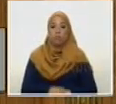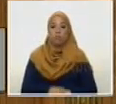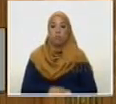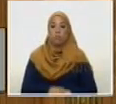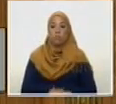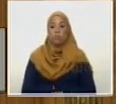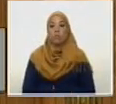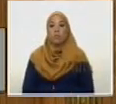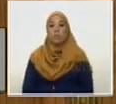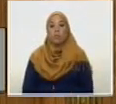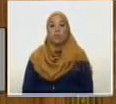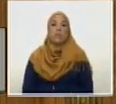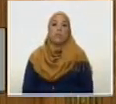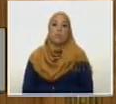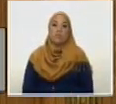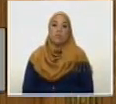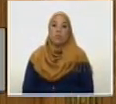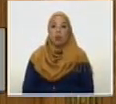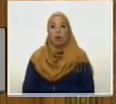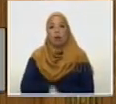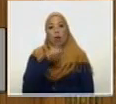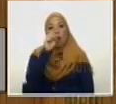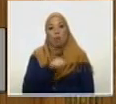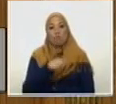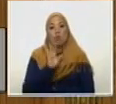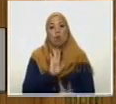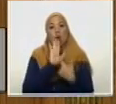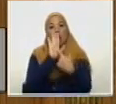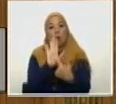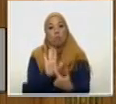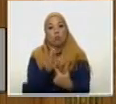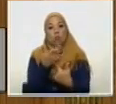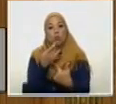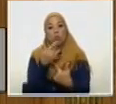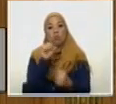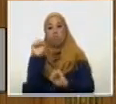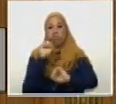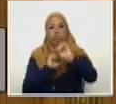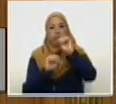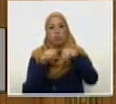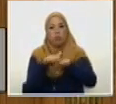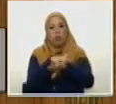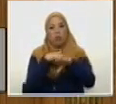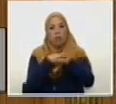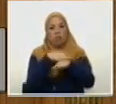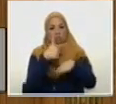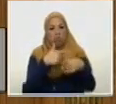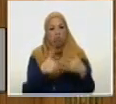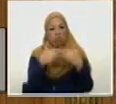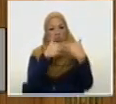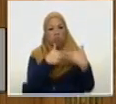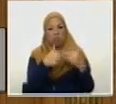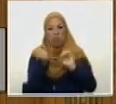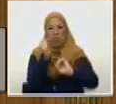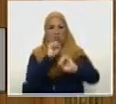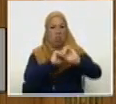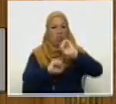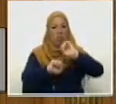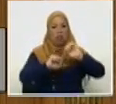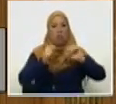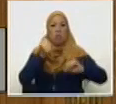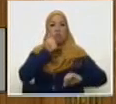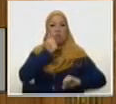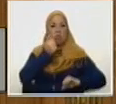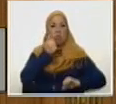además de aprobar y mostrar ese rechazo, esa disposición a continuar la